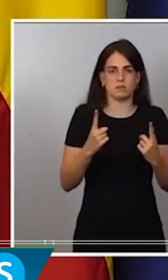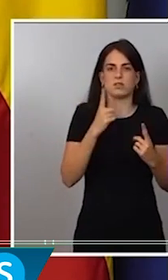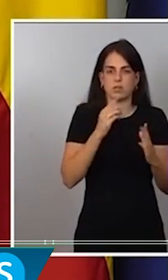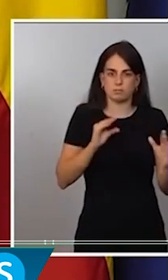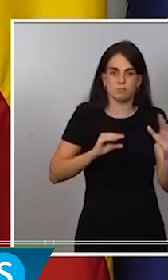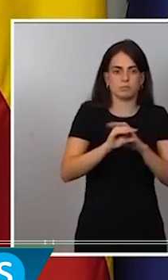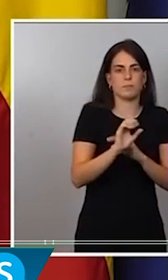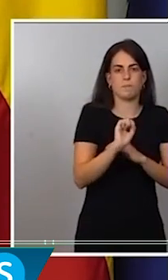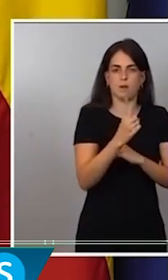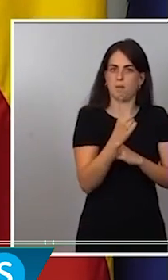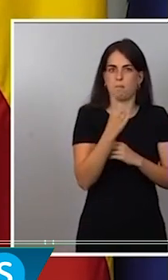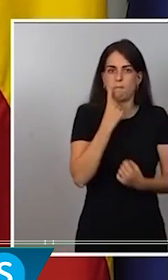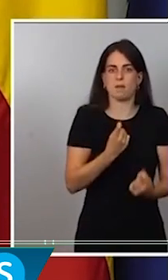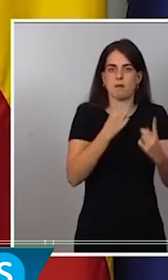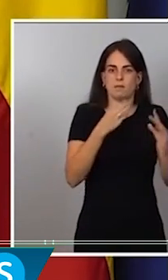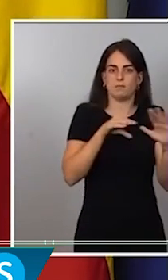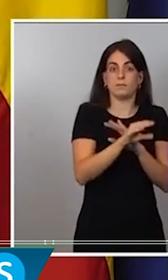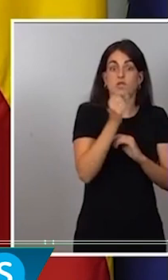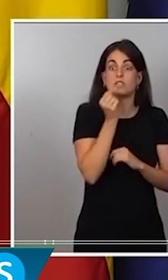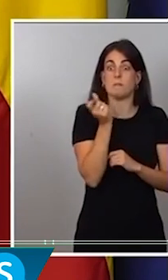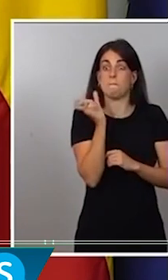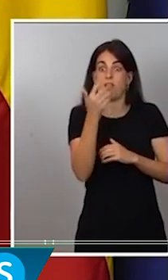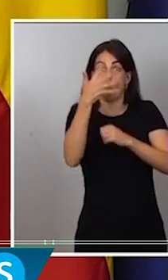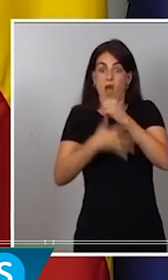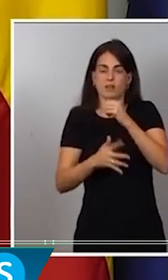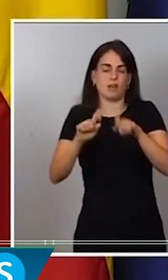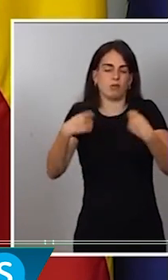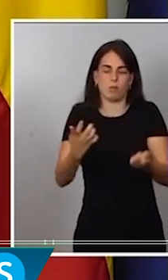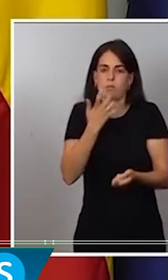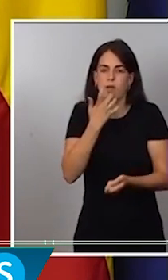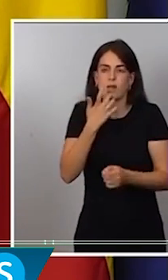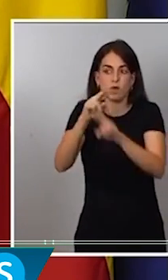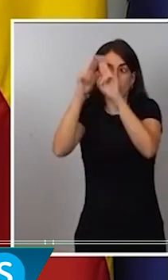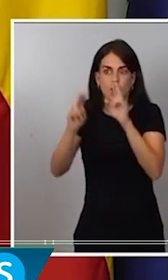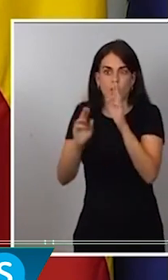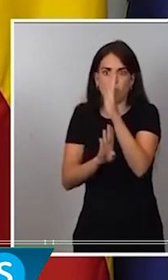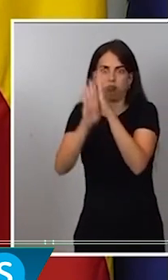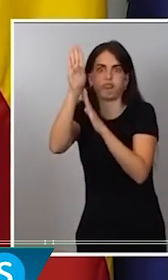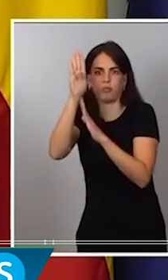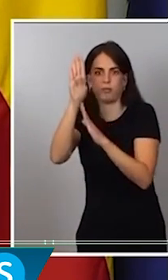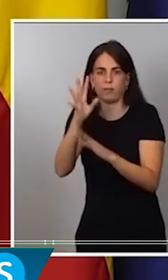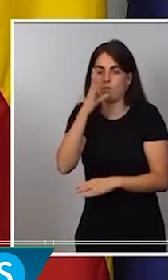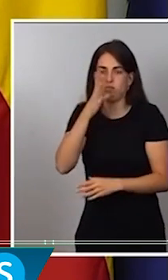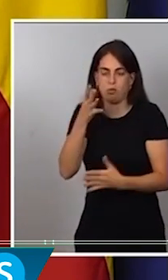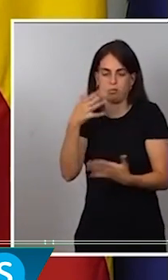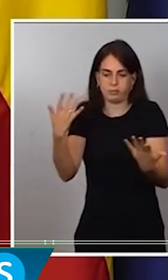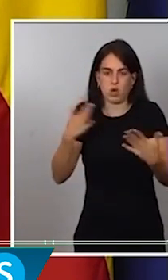Agenda 2023, pues será arrinconado socialmente y profesionalmente. Esta agenda lo único que pretende, pues, es